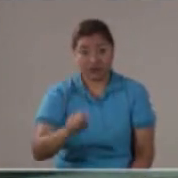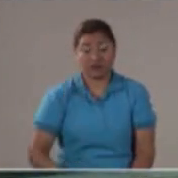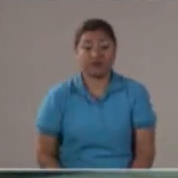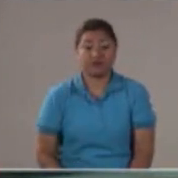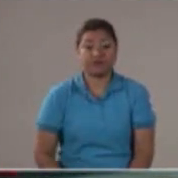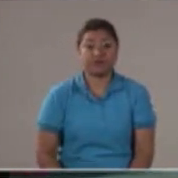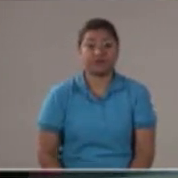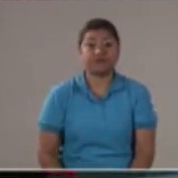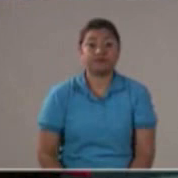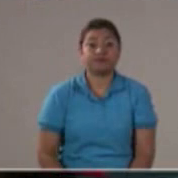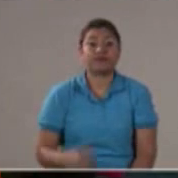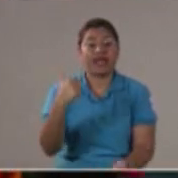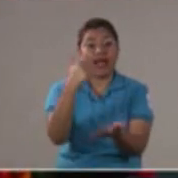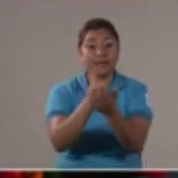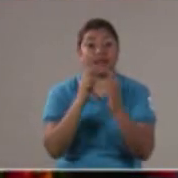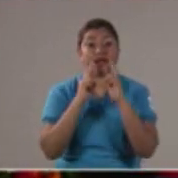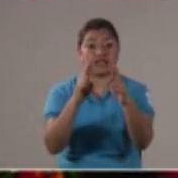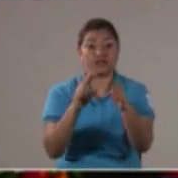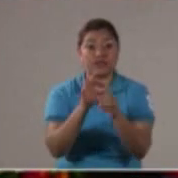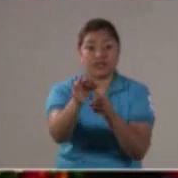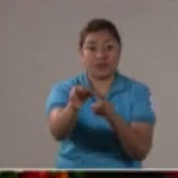¿Cuántos saben caminar?